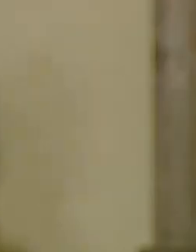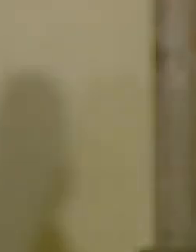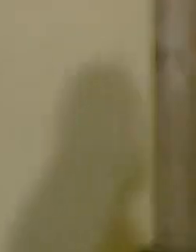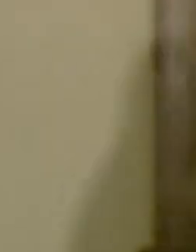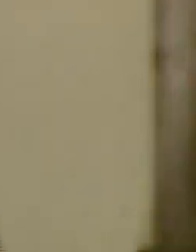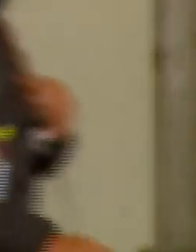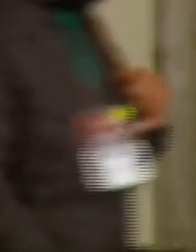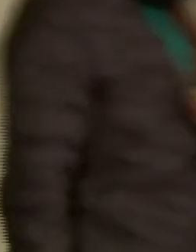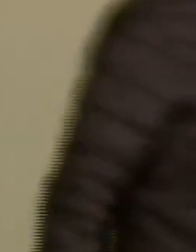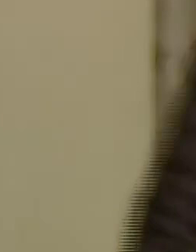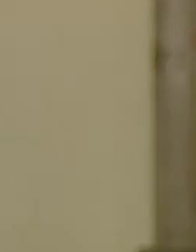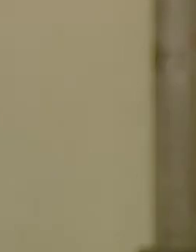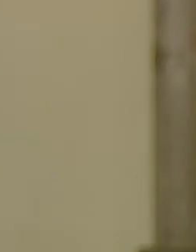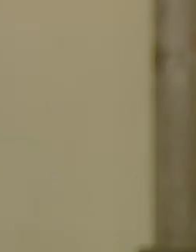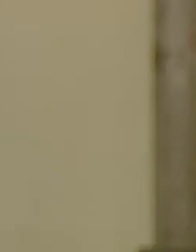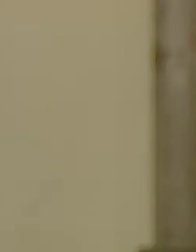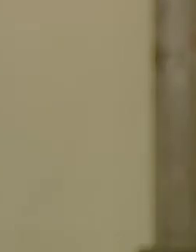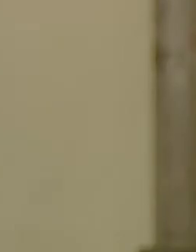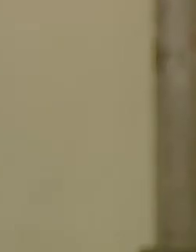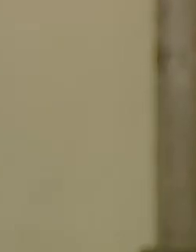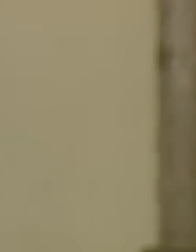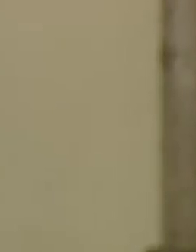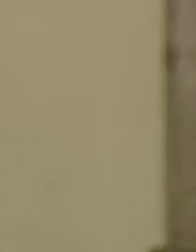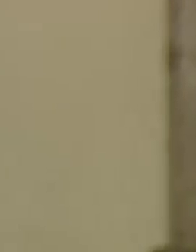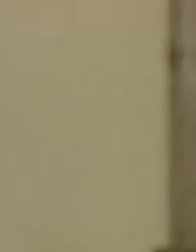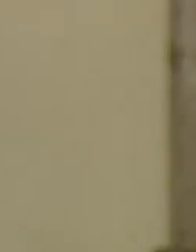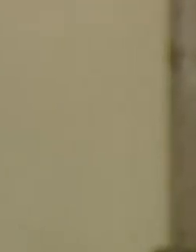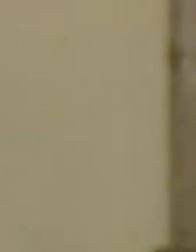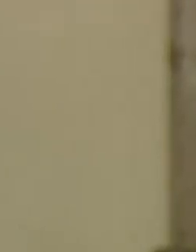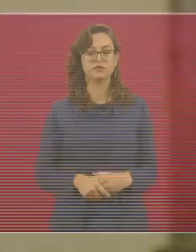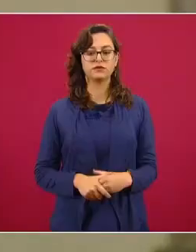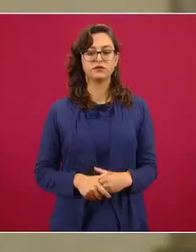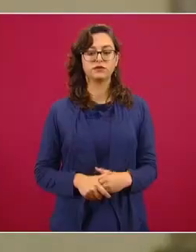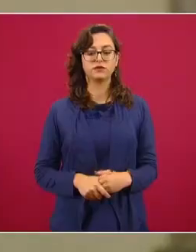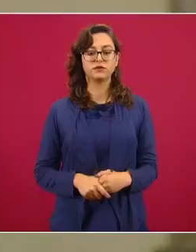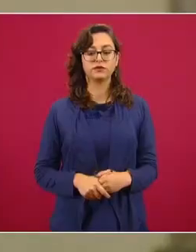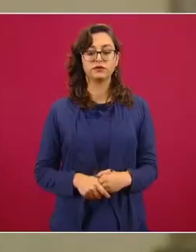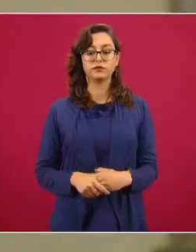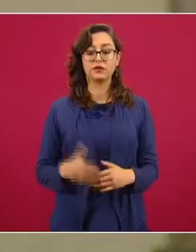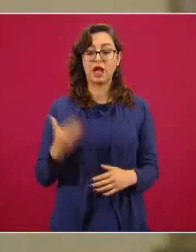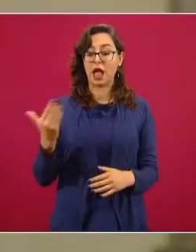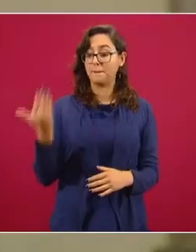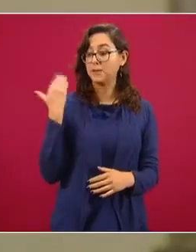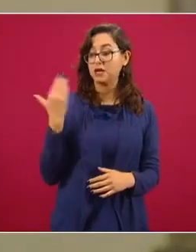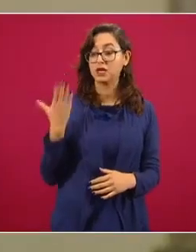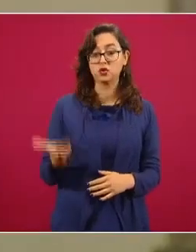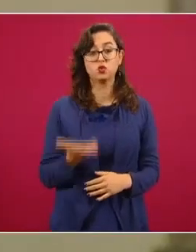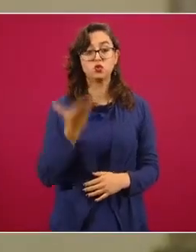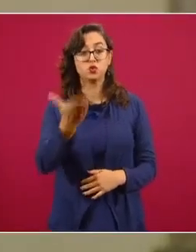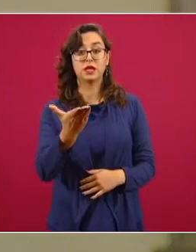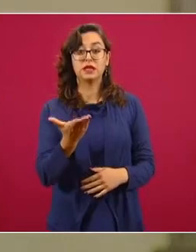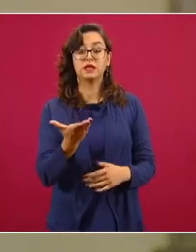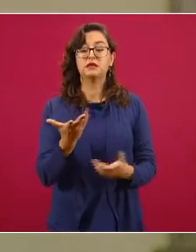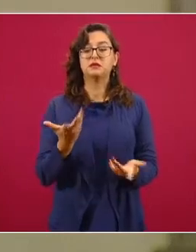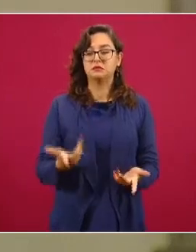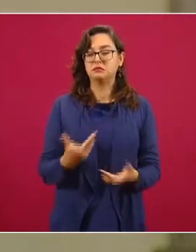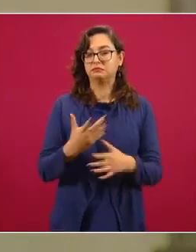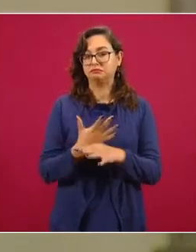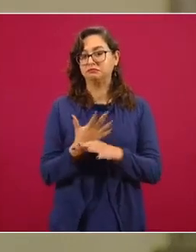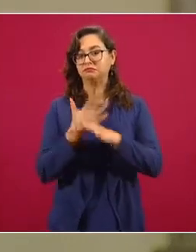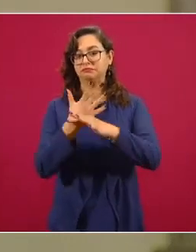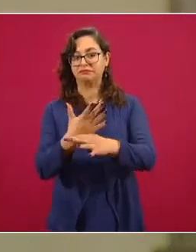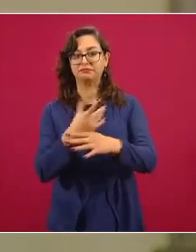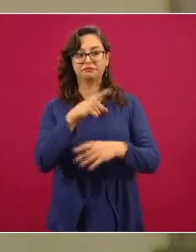y estratégica por parte de la Marina. Esto ha generado una guerra, o